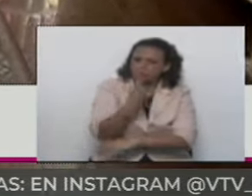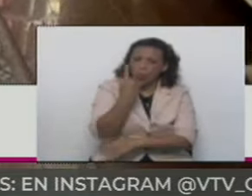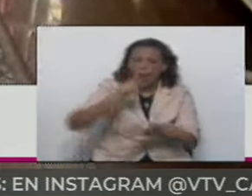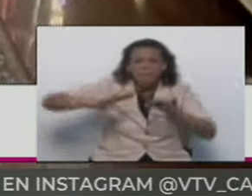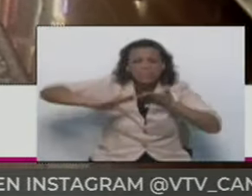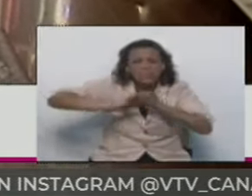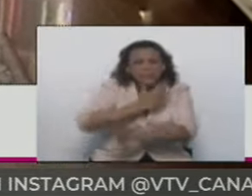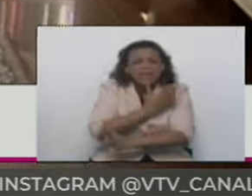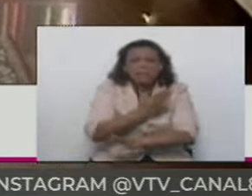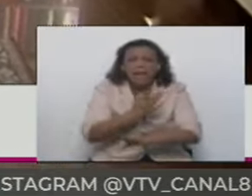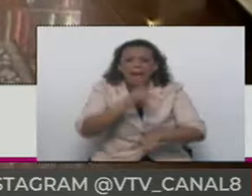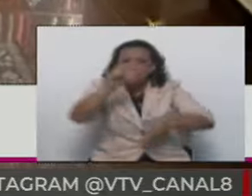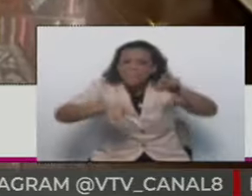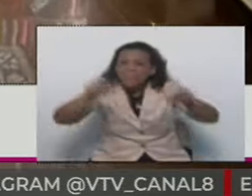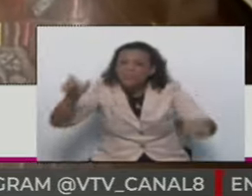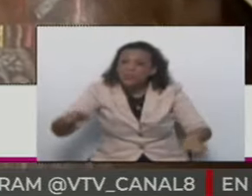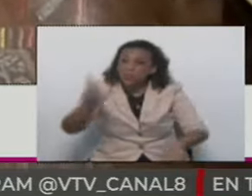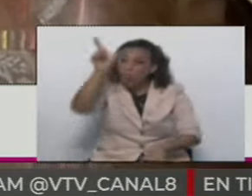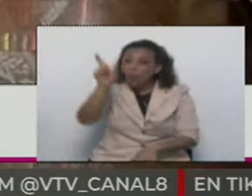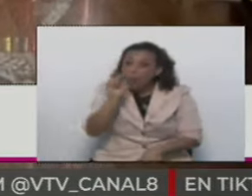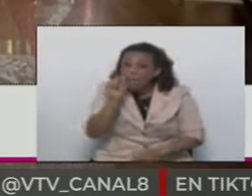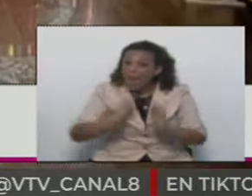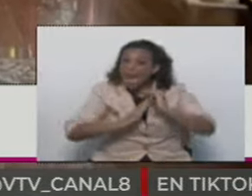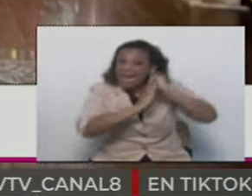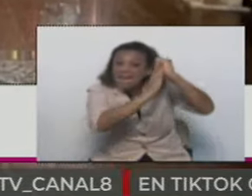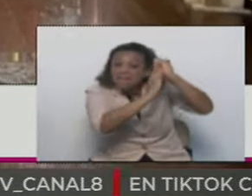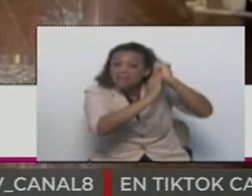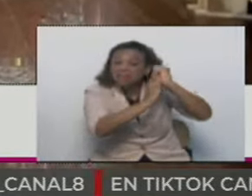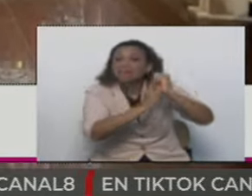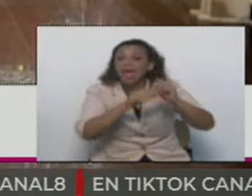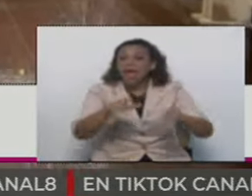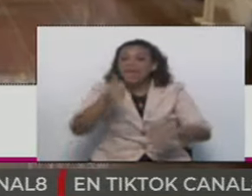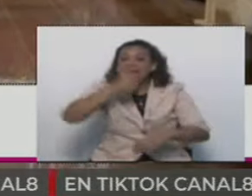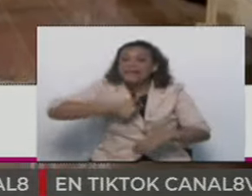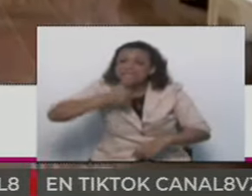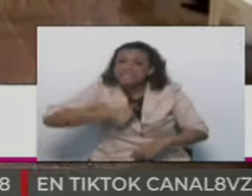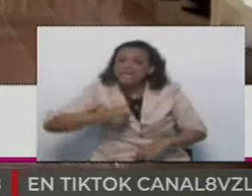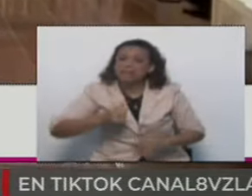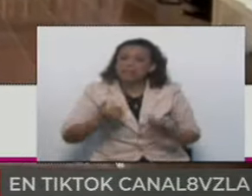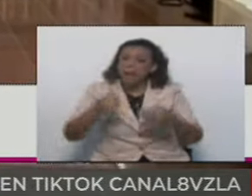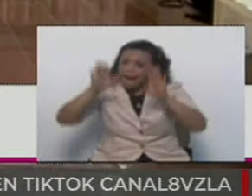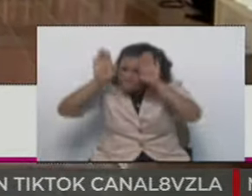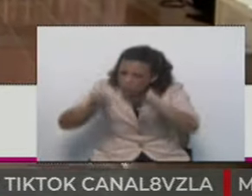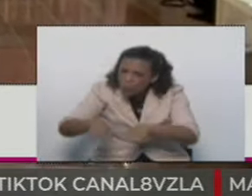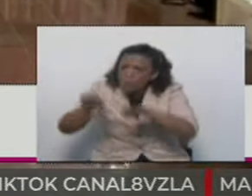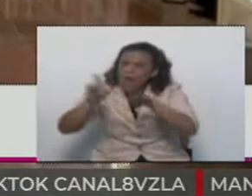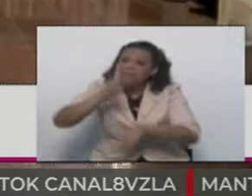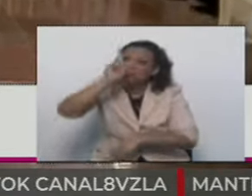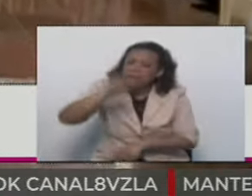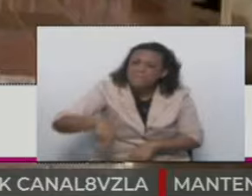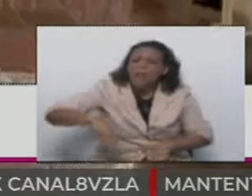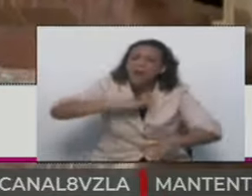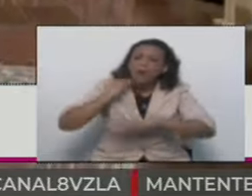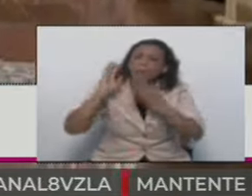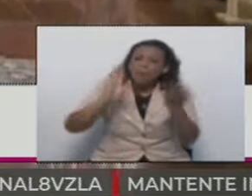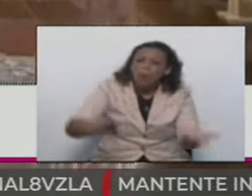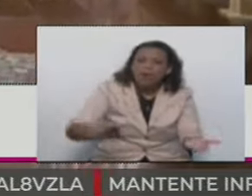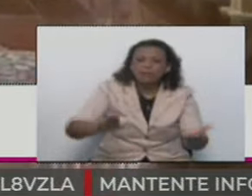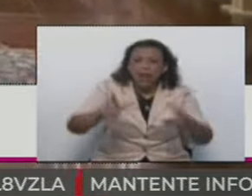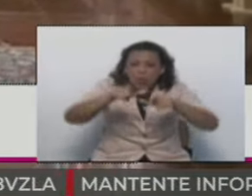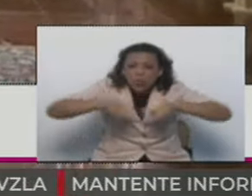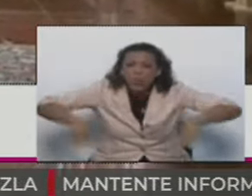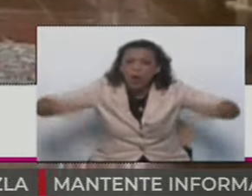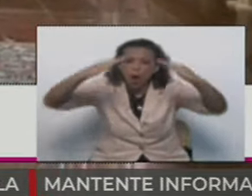la vida de Hassan Nasrallah, que es el líder de la resistencia chií, sino que también devastó barrios